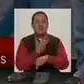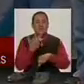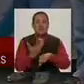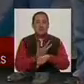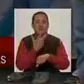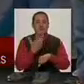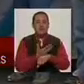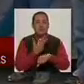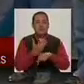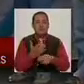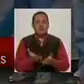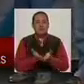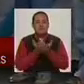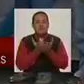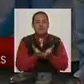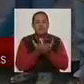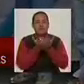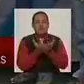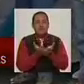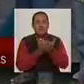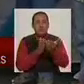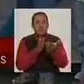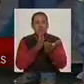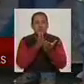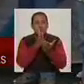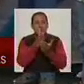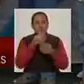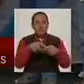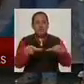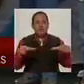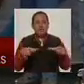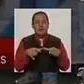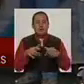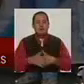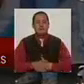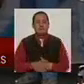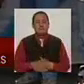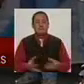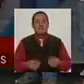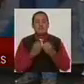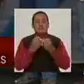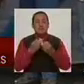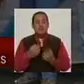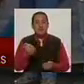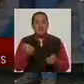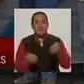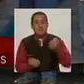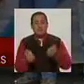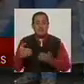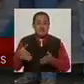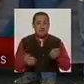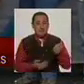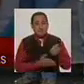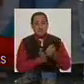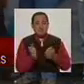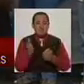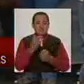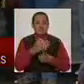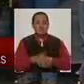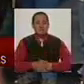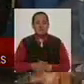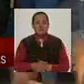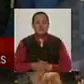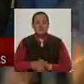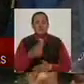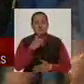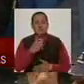en embarcación fluvial, hemos podido acceder a este centro poblado, ya que por vía terrestre, por carretera, una